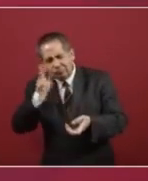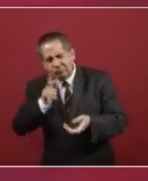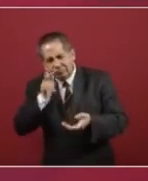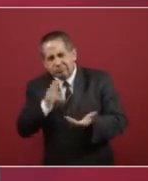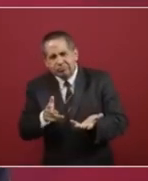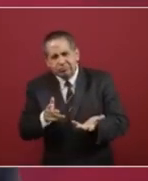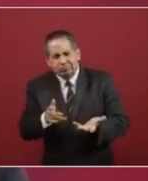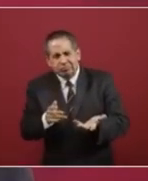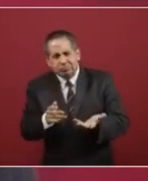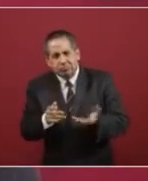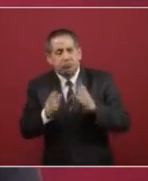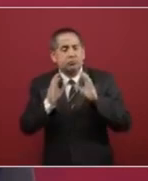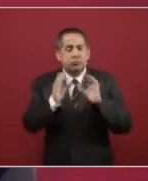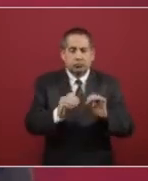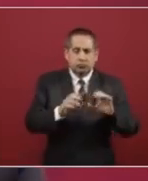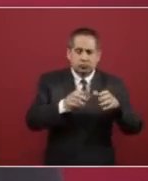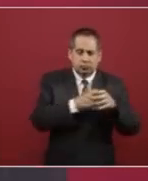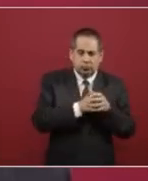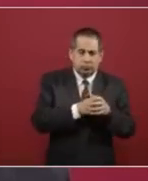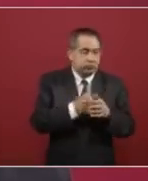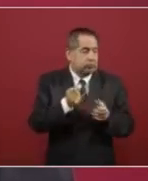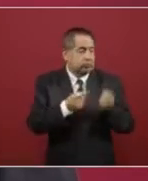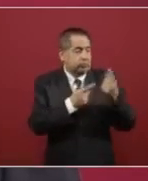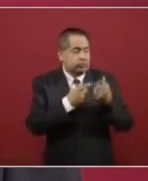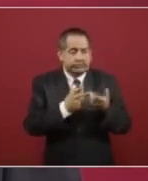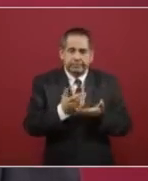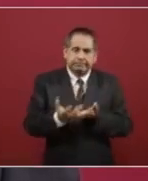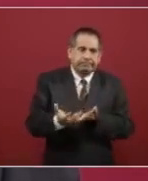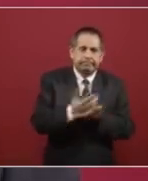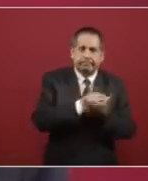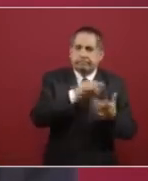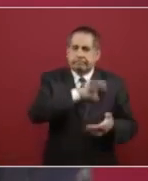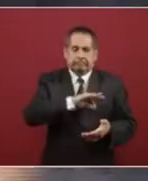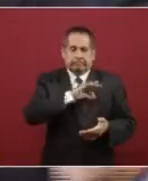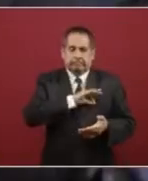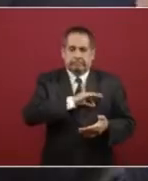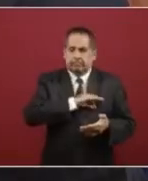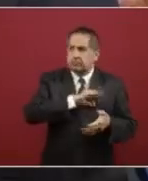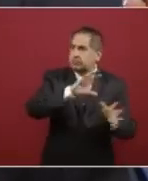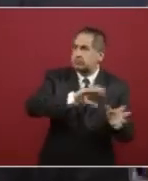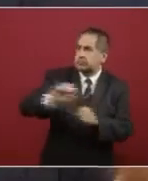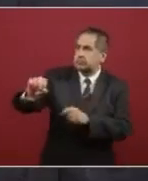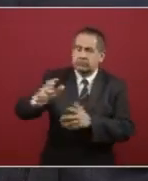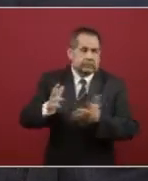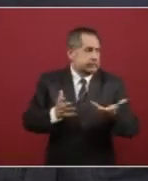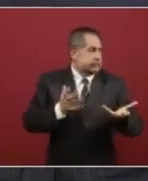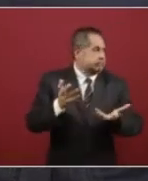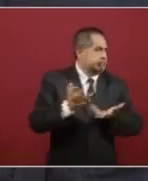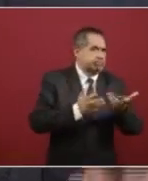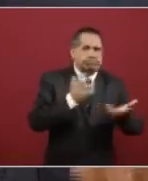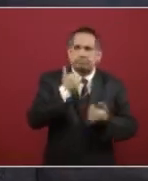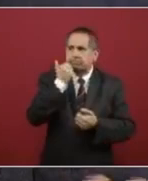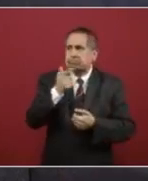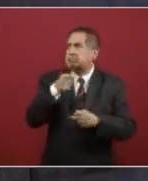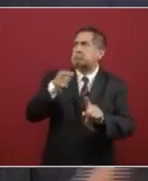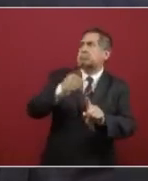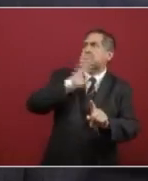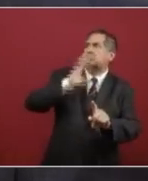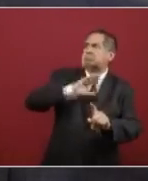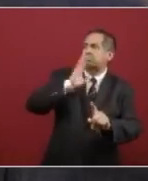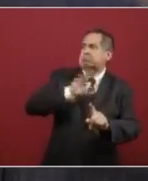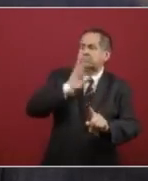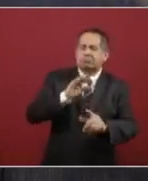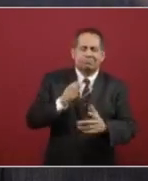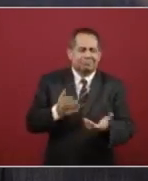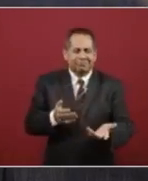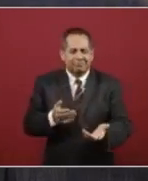o los que se frotaban también las manos porque estaban pensando de que iba a seguir lo mismo.